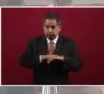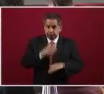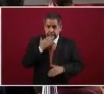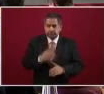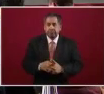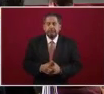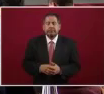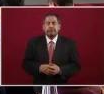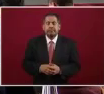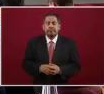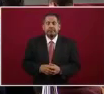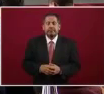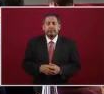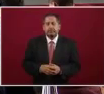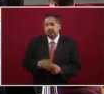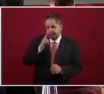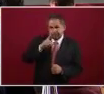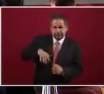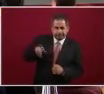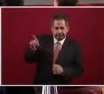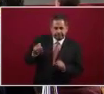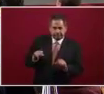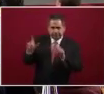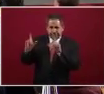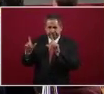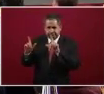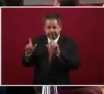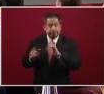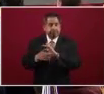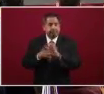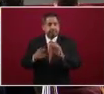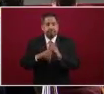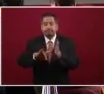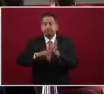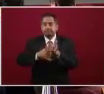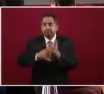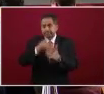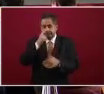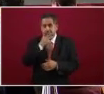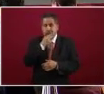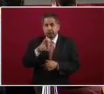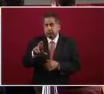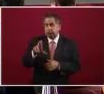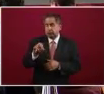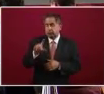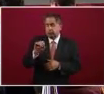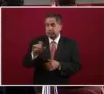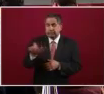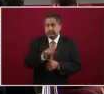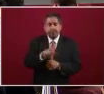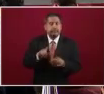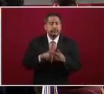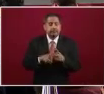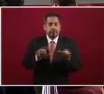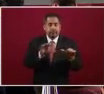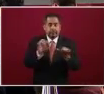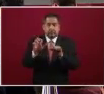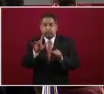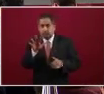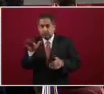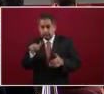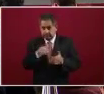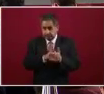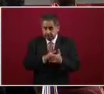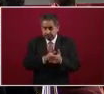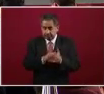Ahí pueden ver lo que les comento. El reloj para caballero marca Rolex empezó con un valor de 655,